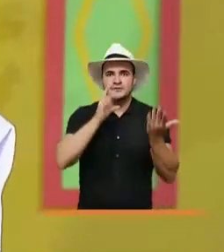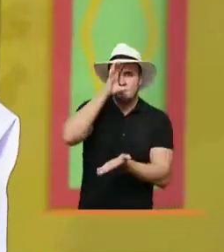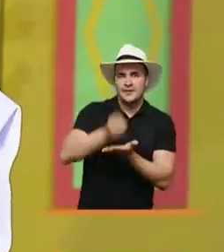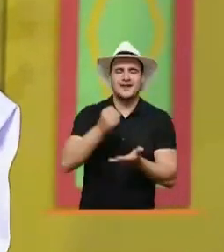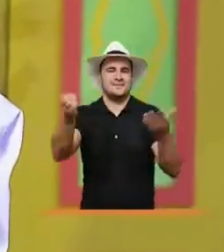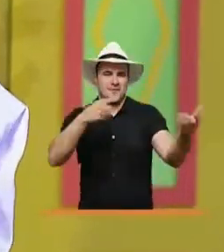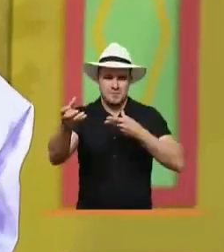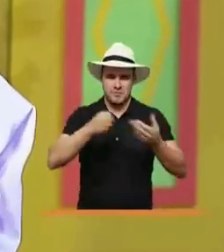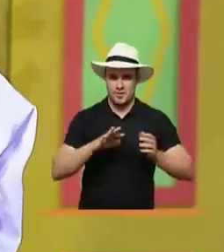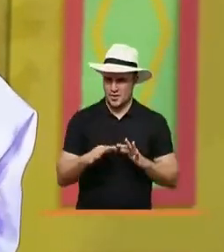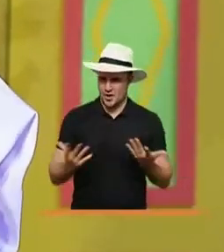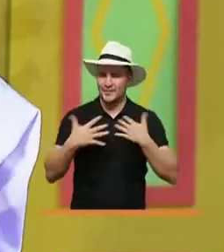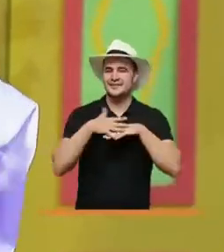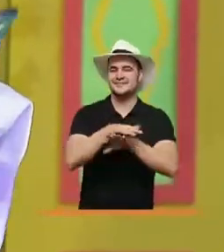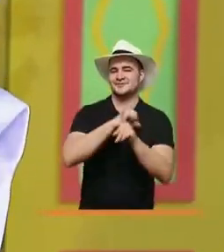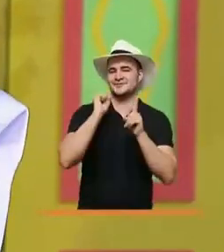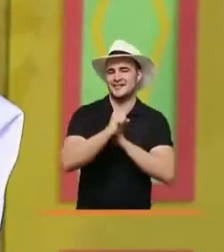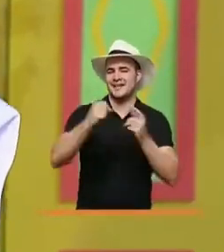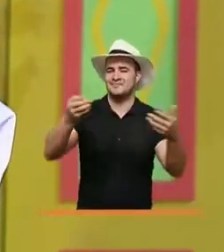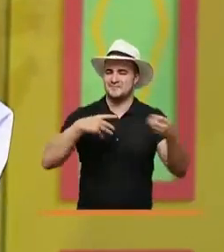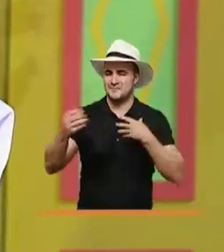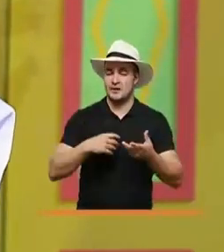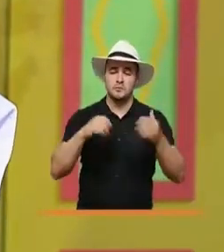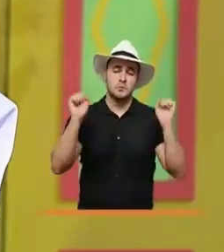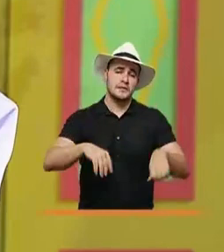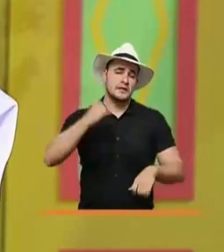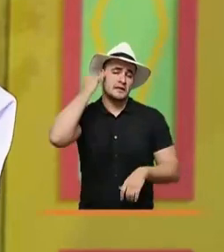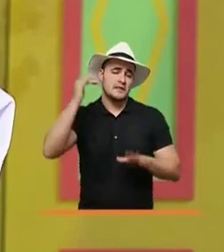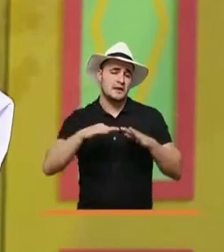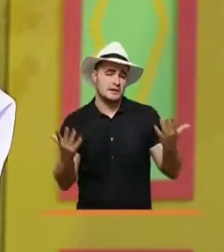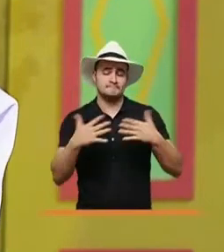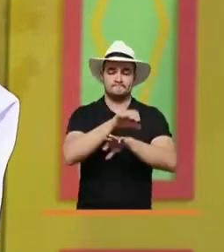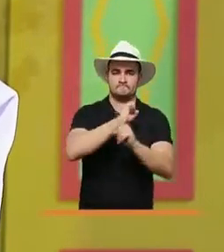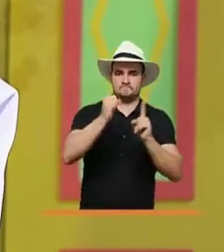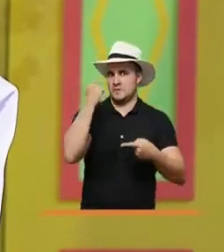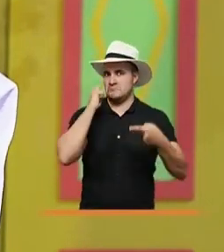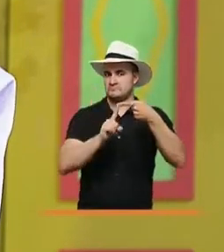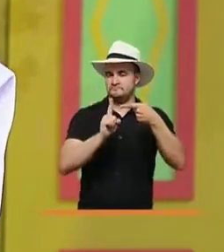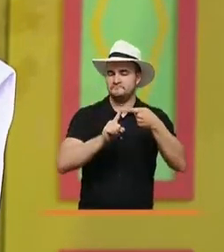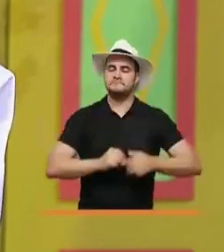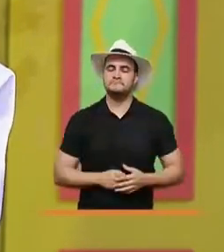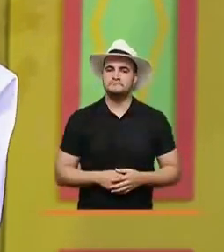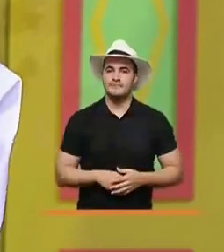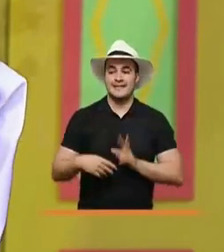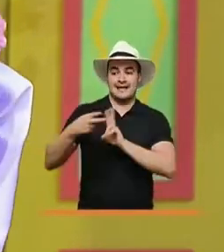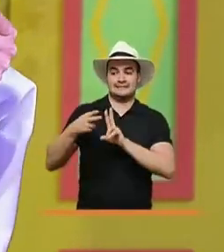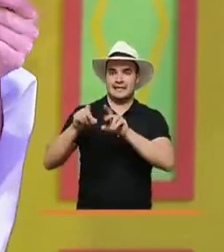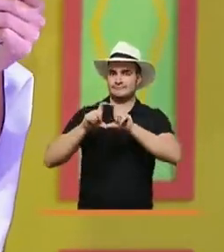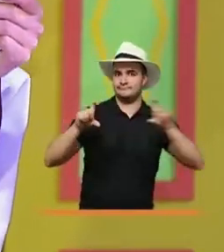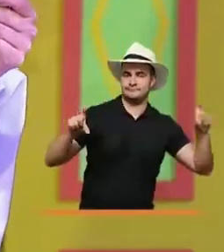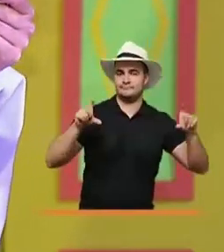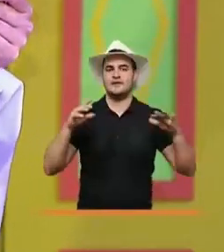festival a través de las redes sociales nos pueden encontrar entonces en redes sociales cómo vamos a con el hashtag